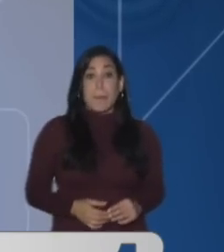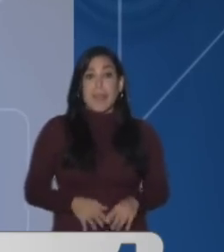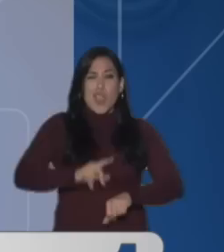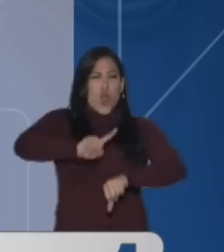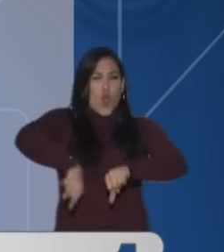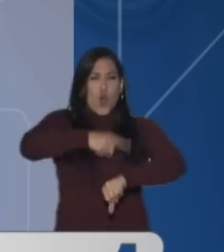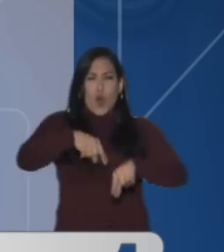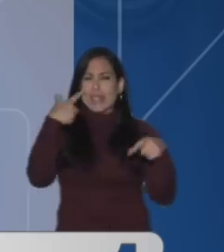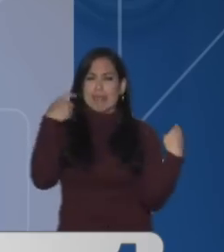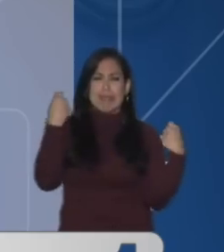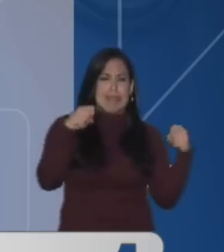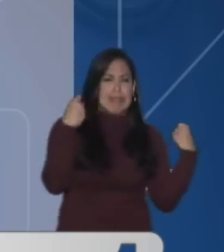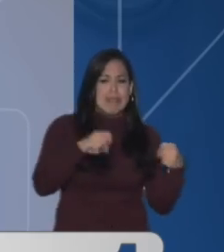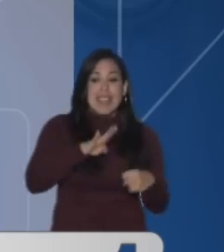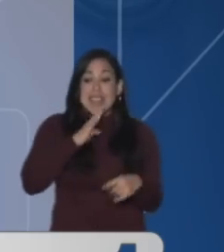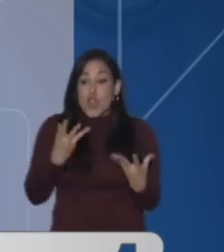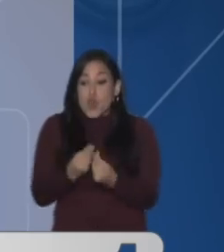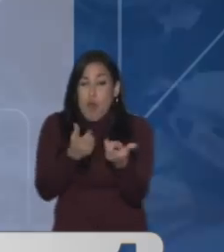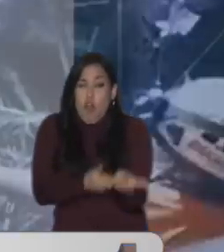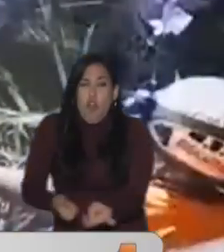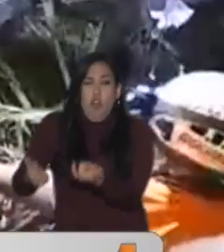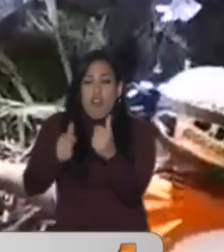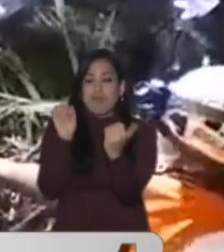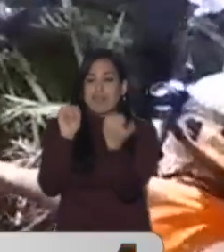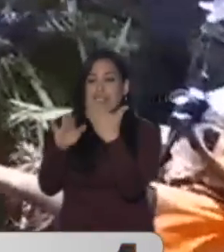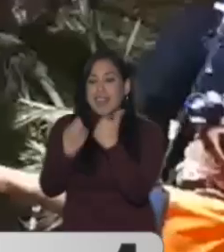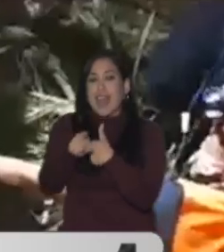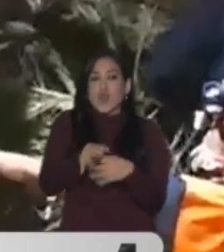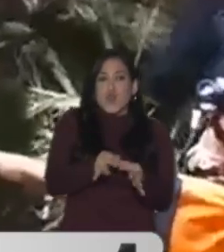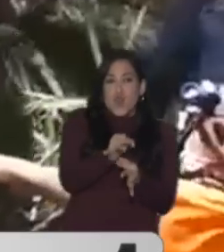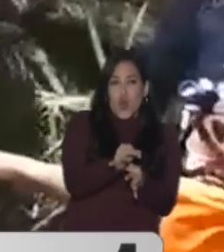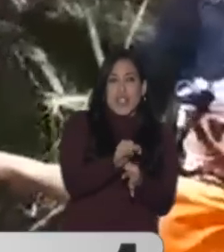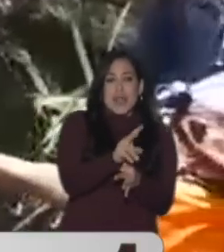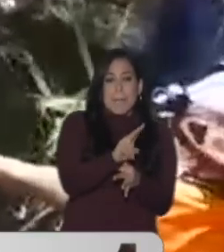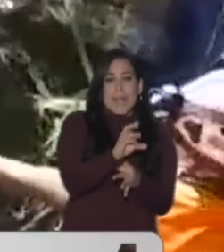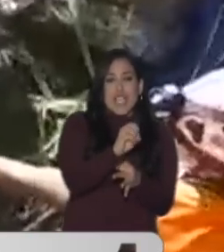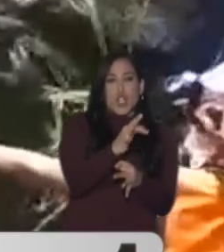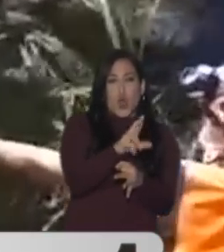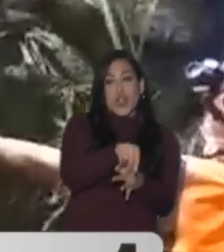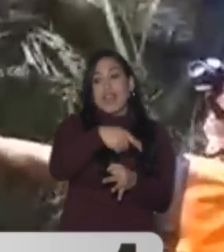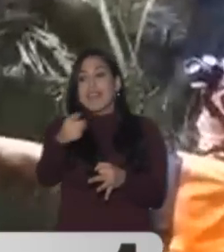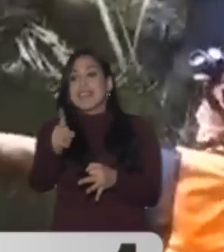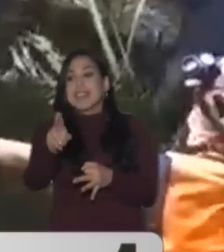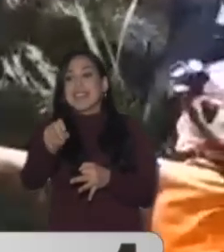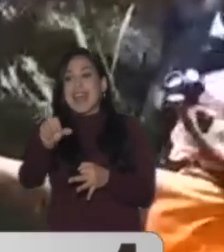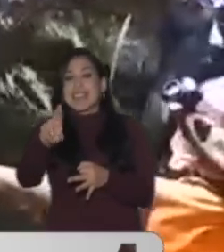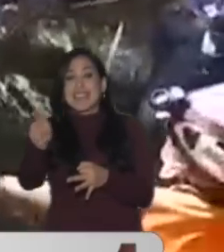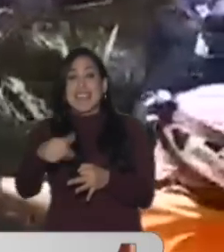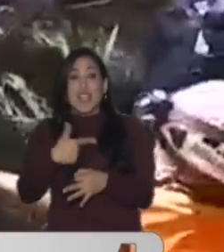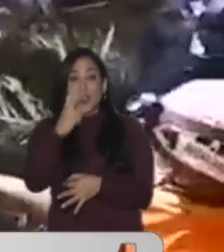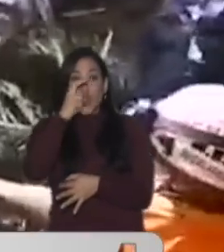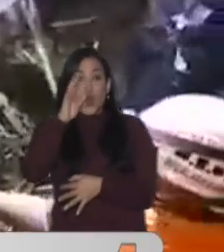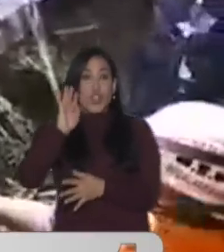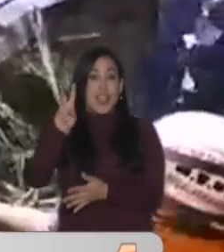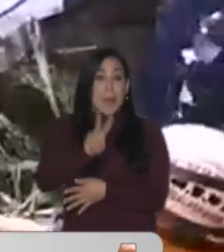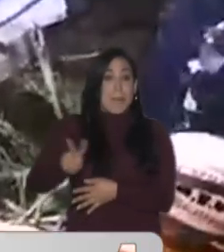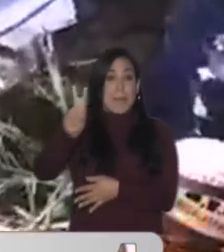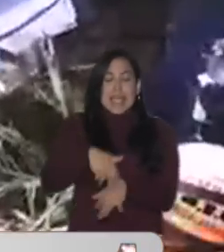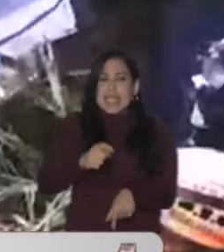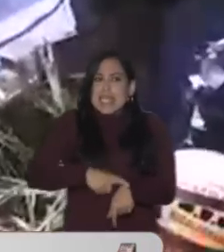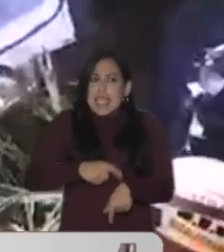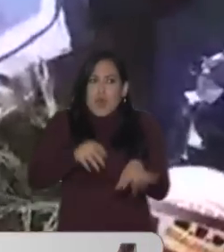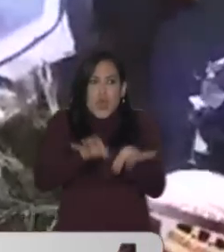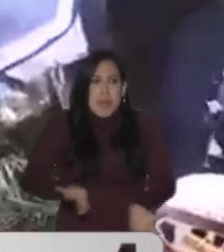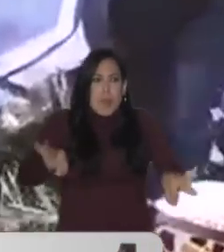Varias horas de angustia y esfuerzo vivieron los bomberos en una vía que comunica a los municipios de La Victoria y Zarzal, en el norte del valle. Cada segundo que pasaba